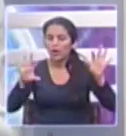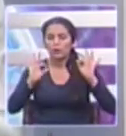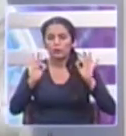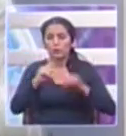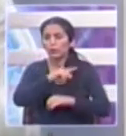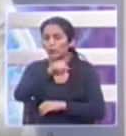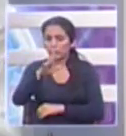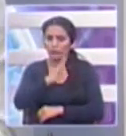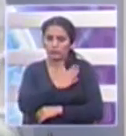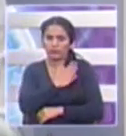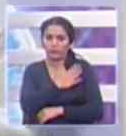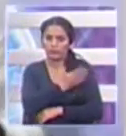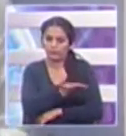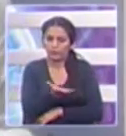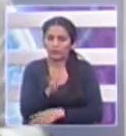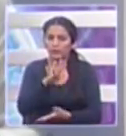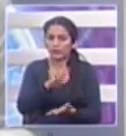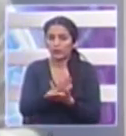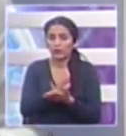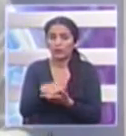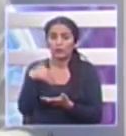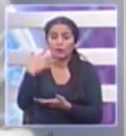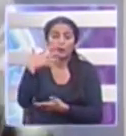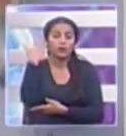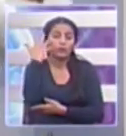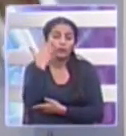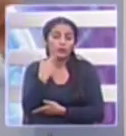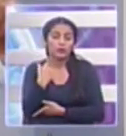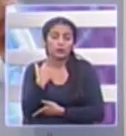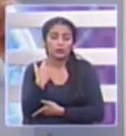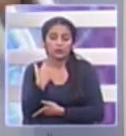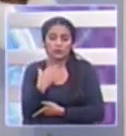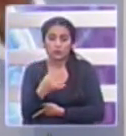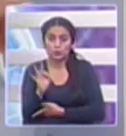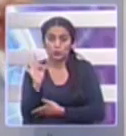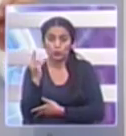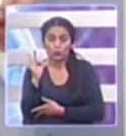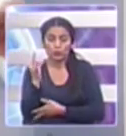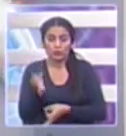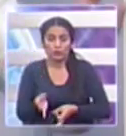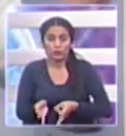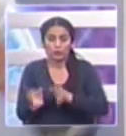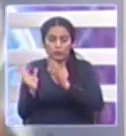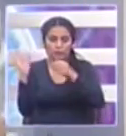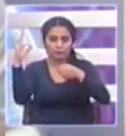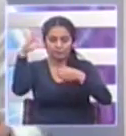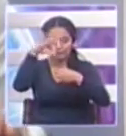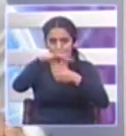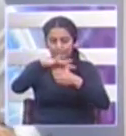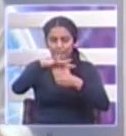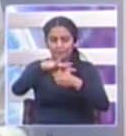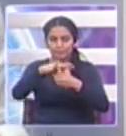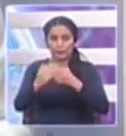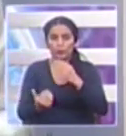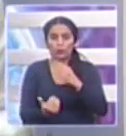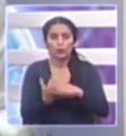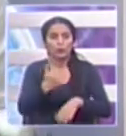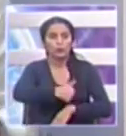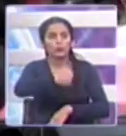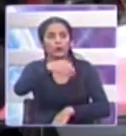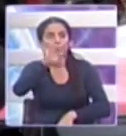confiable, que permita ir el próximo 19 de febrero en paz y en orden a elegir nuestras nuevas autoridades.